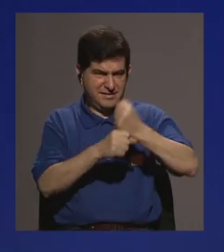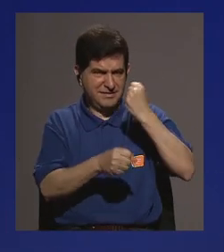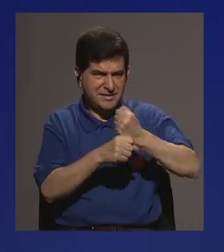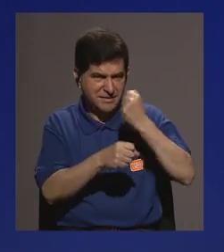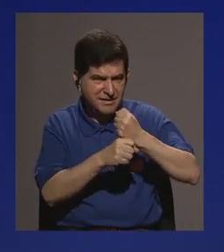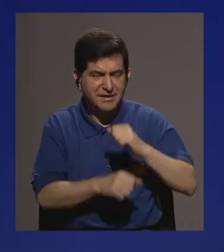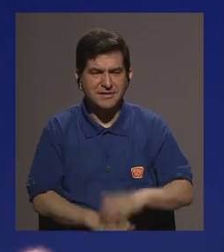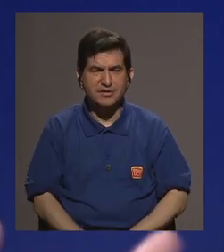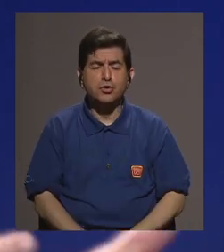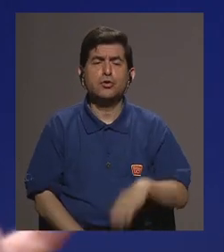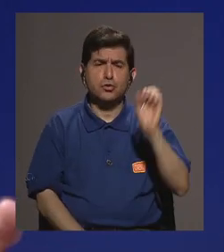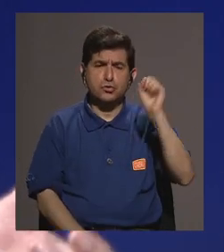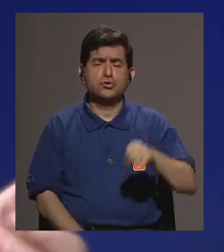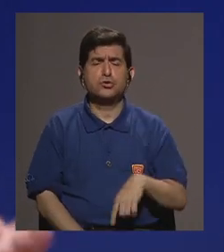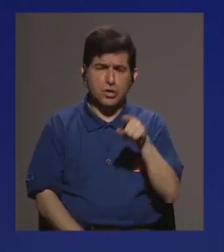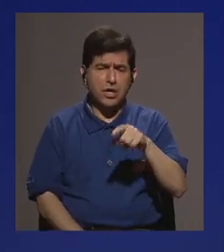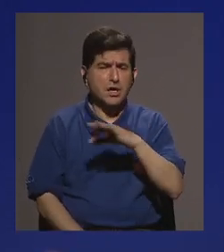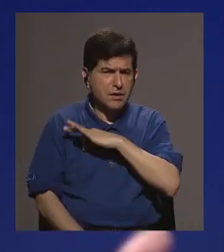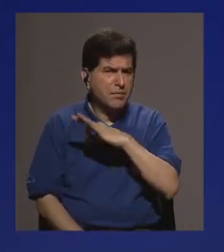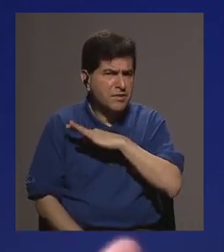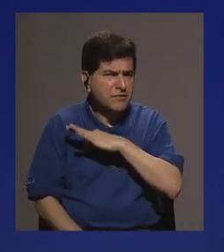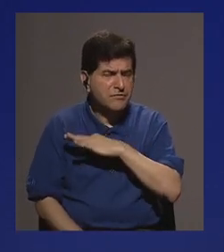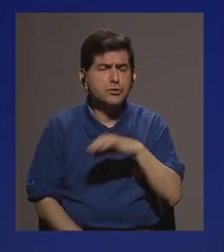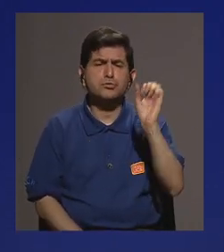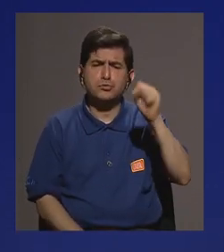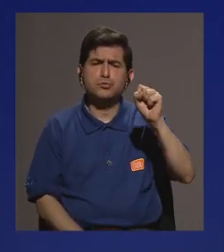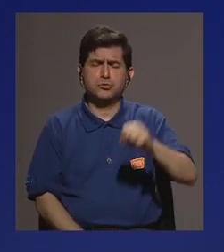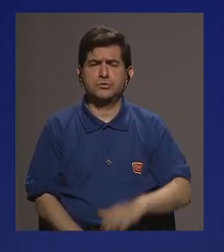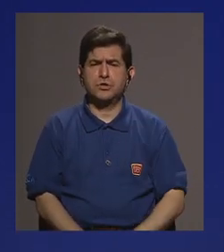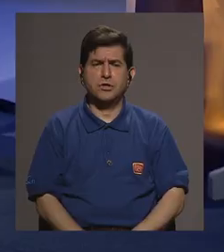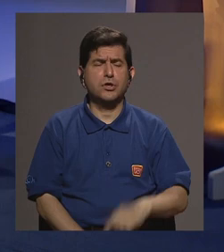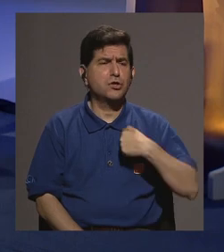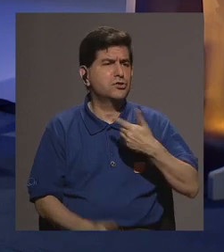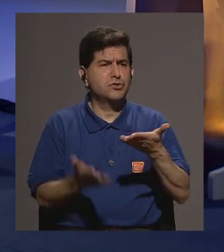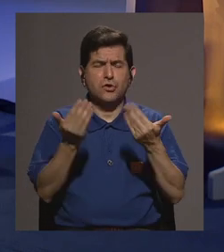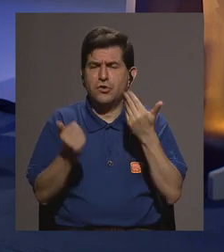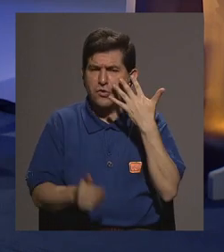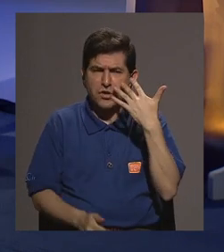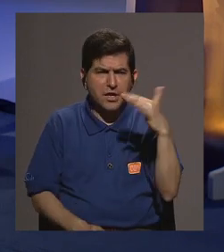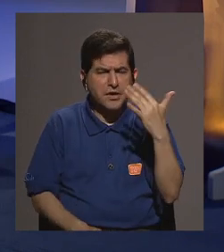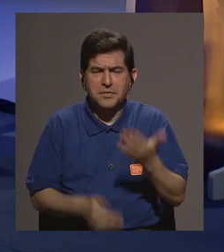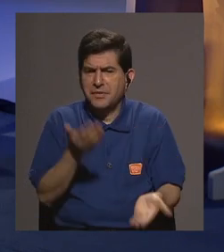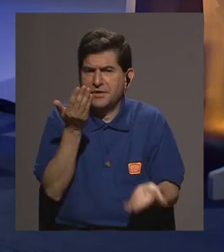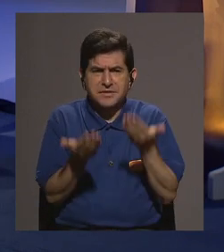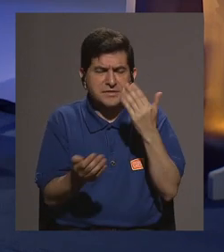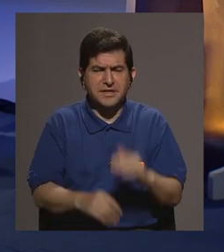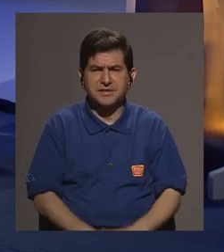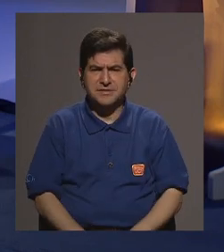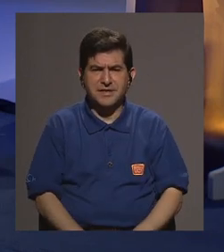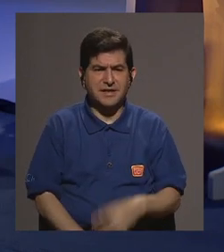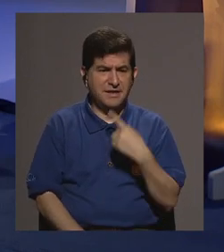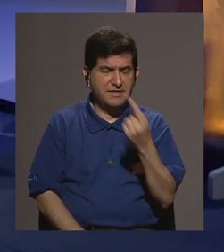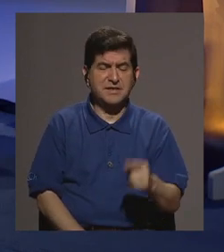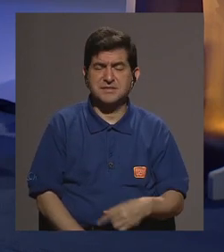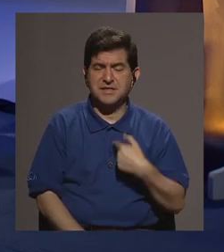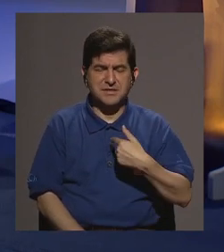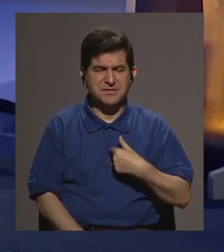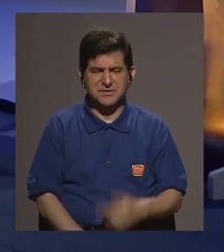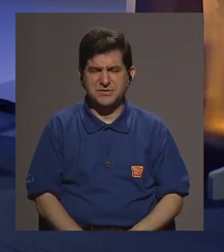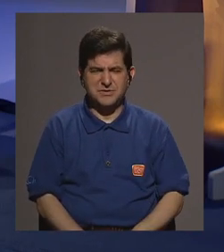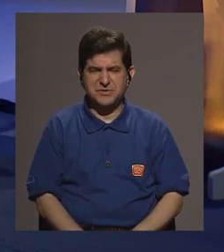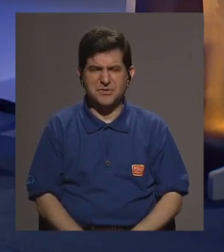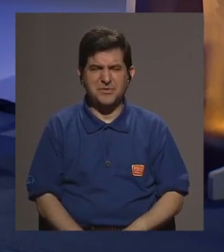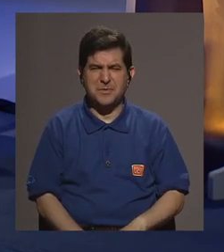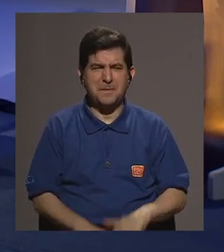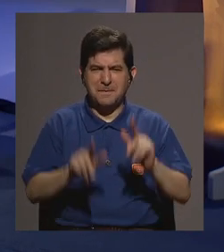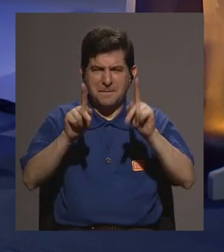por tus trabajos y el de nutrir de ellas y ronald yo no quiero parecer así como típicamente decir caer